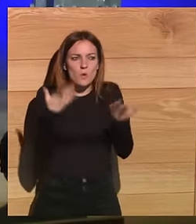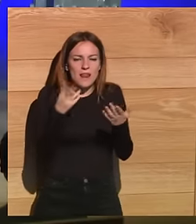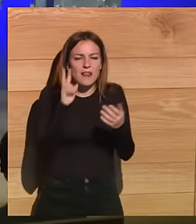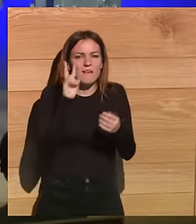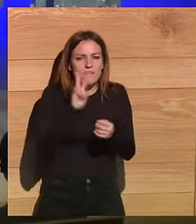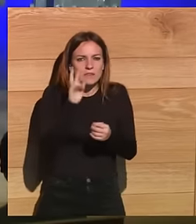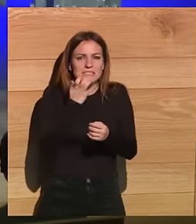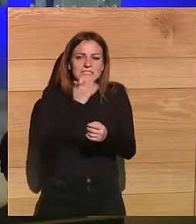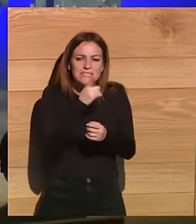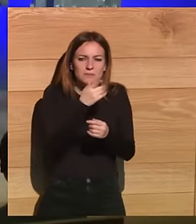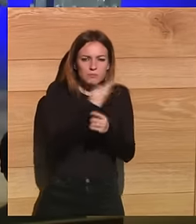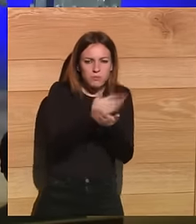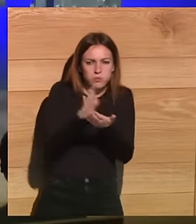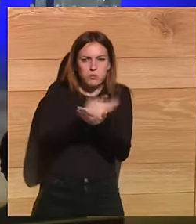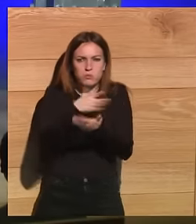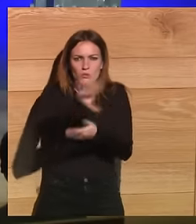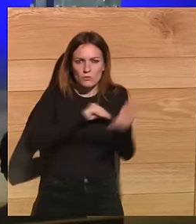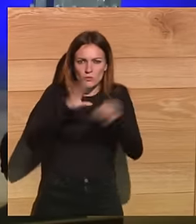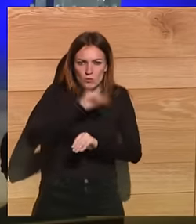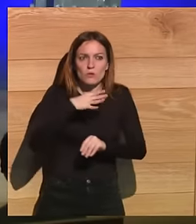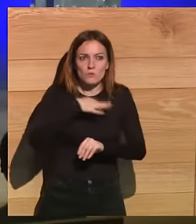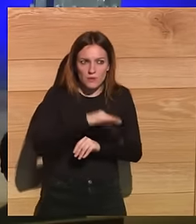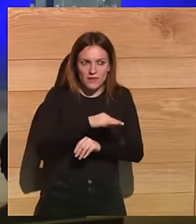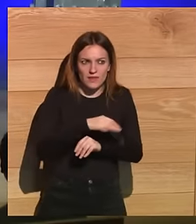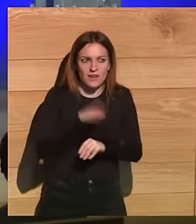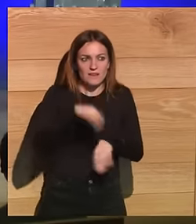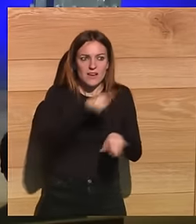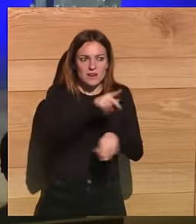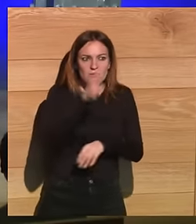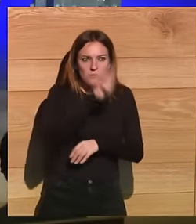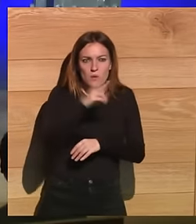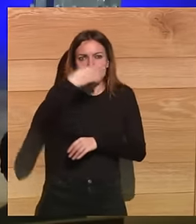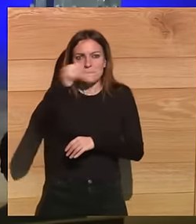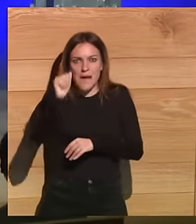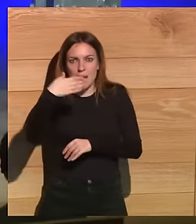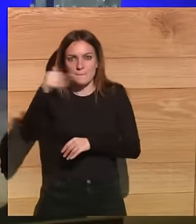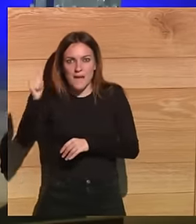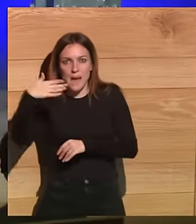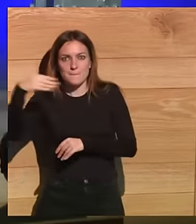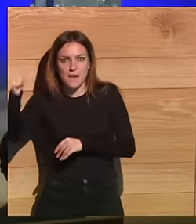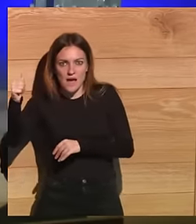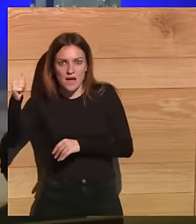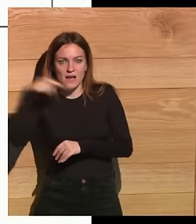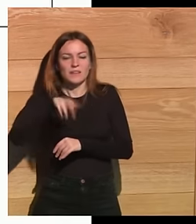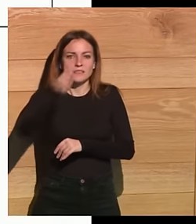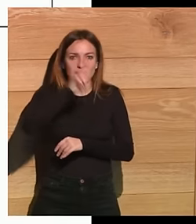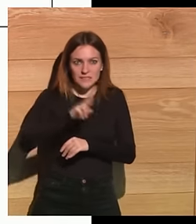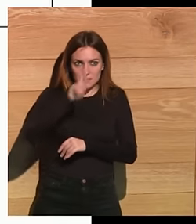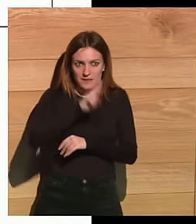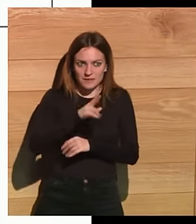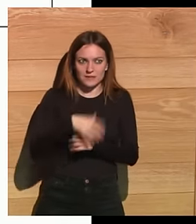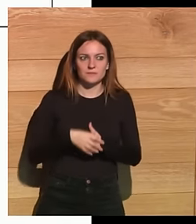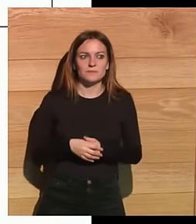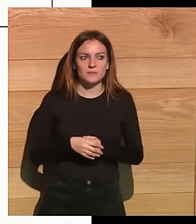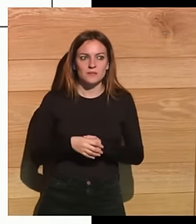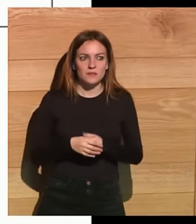estaba oyendo ba, ba, ba, ba, ba, ba, ba, ba, ba, ba, ba, ba,